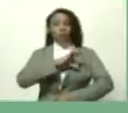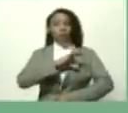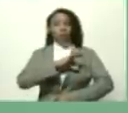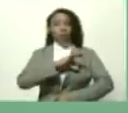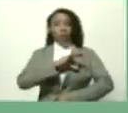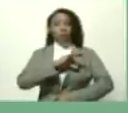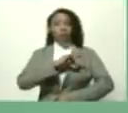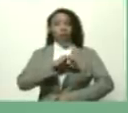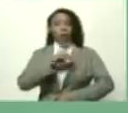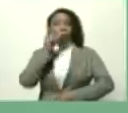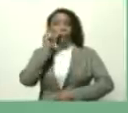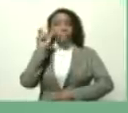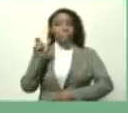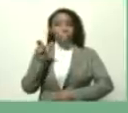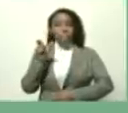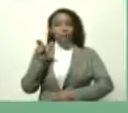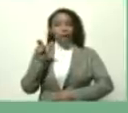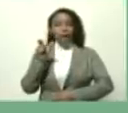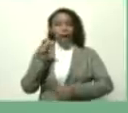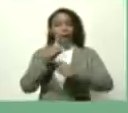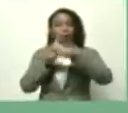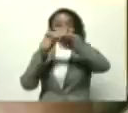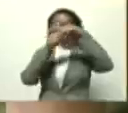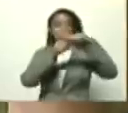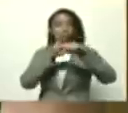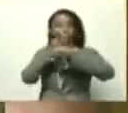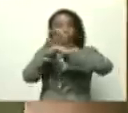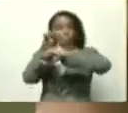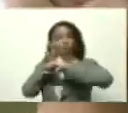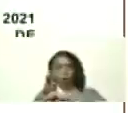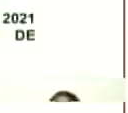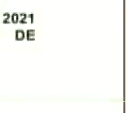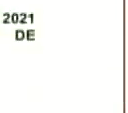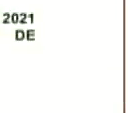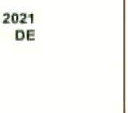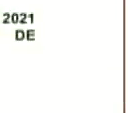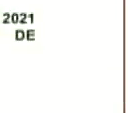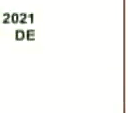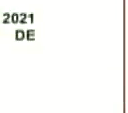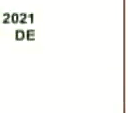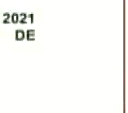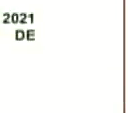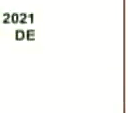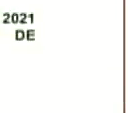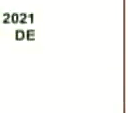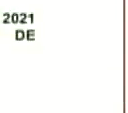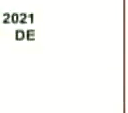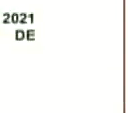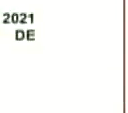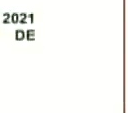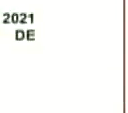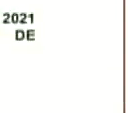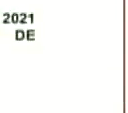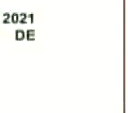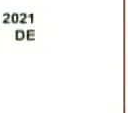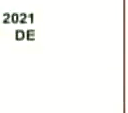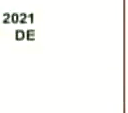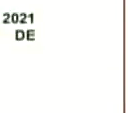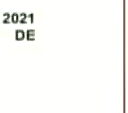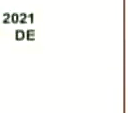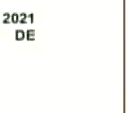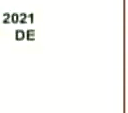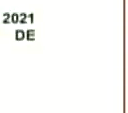Starling José Páez Mujica, el francotirador, para asesinar a las personas que pasaran por la autopista regional del centro en sus